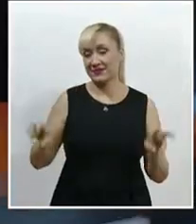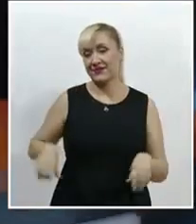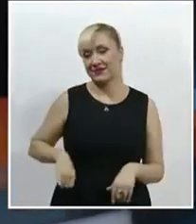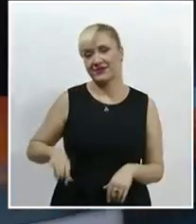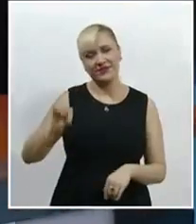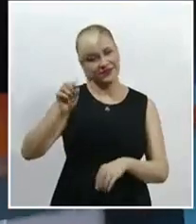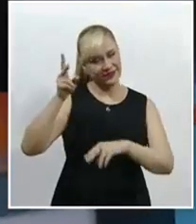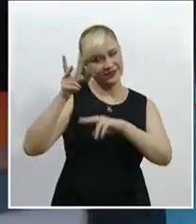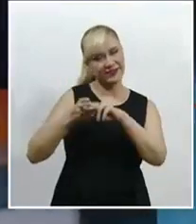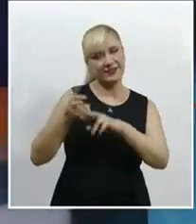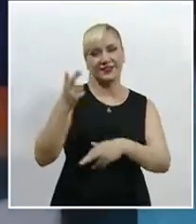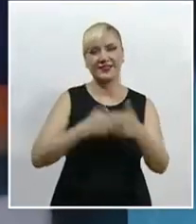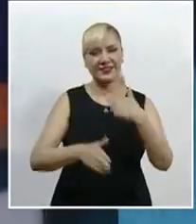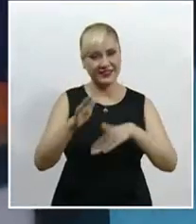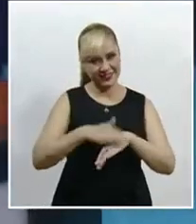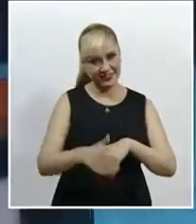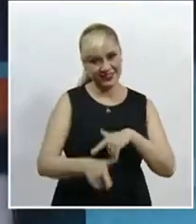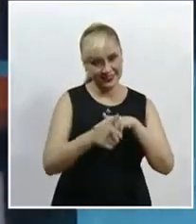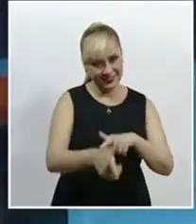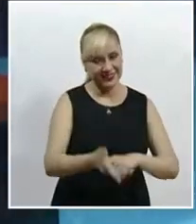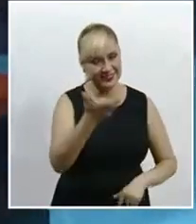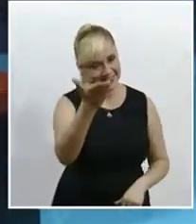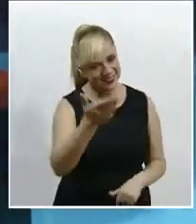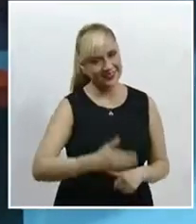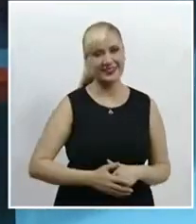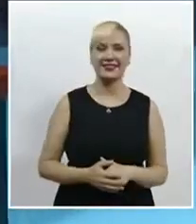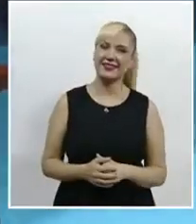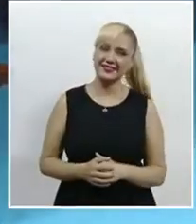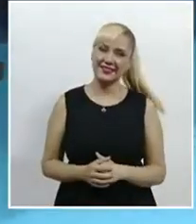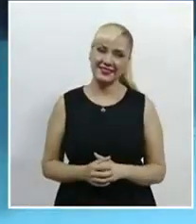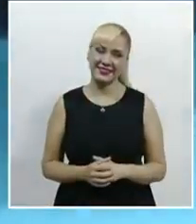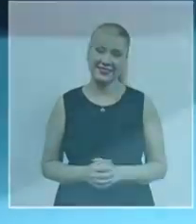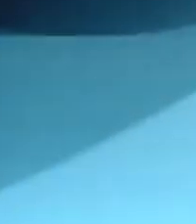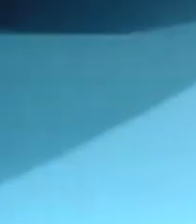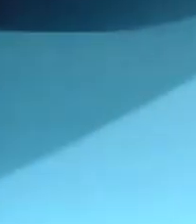Vamos a una pausa y continuamos con más en Poder Informativo.